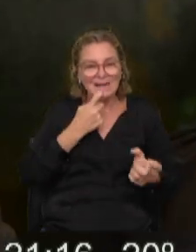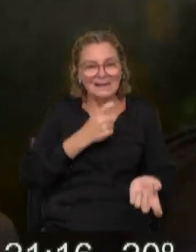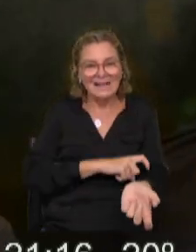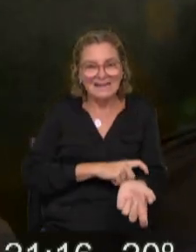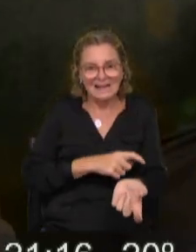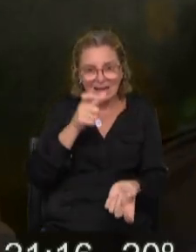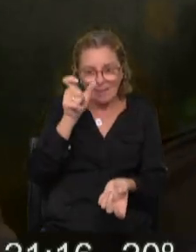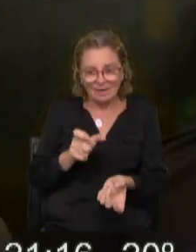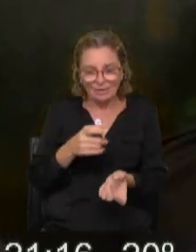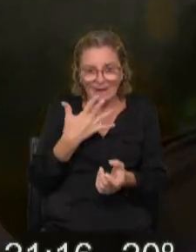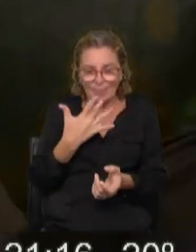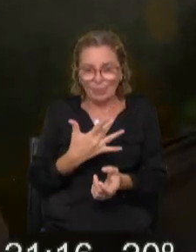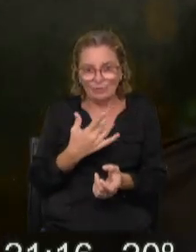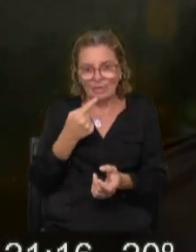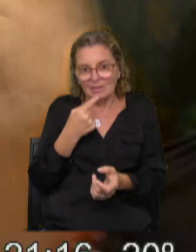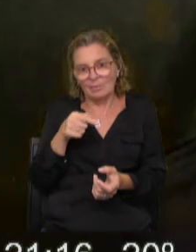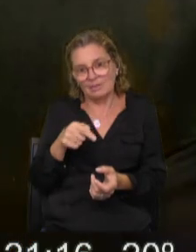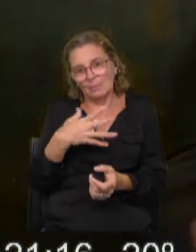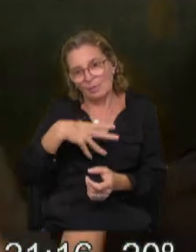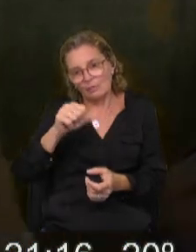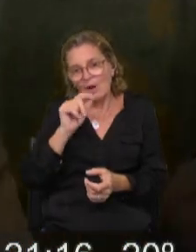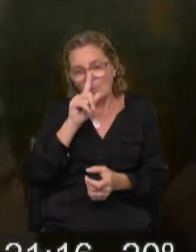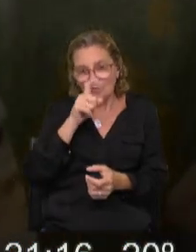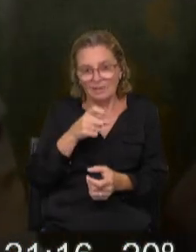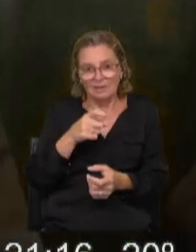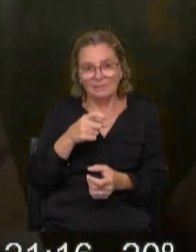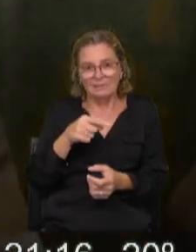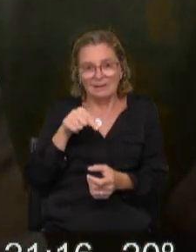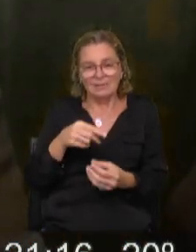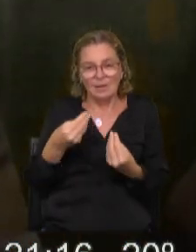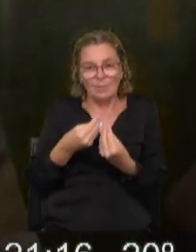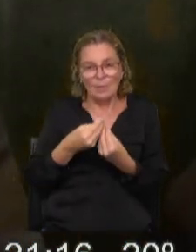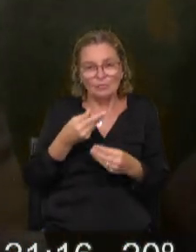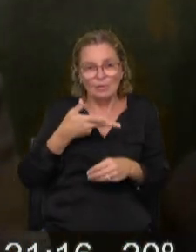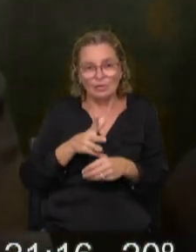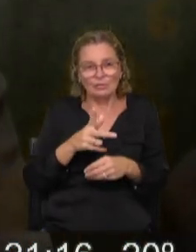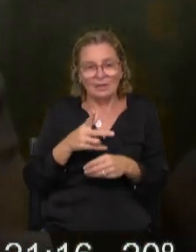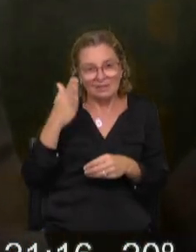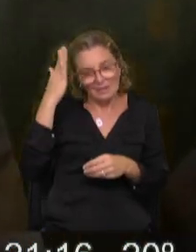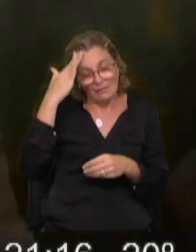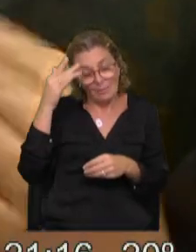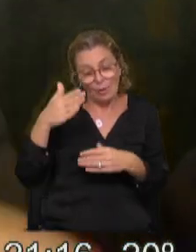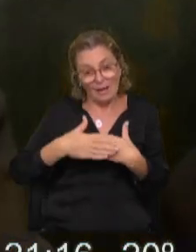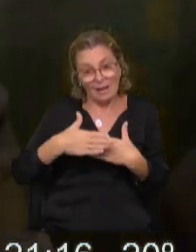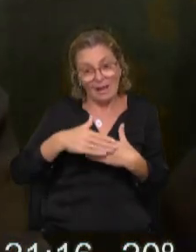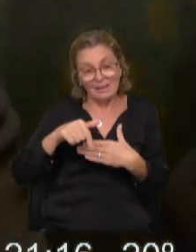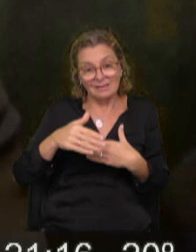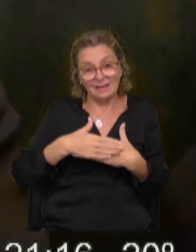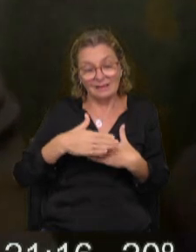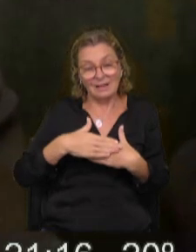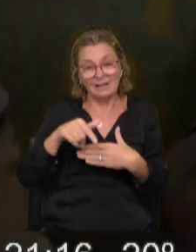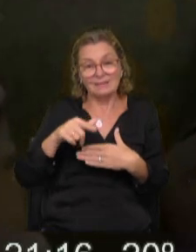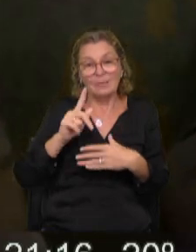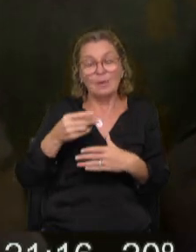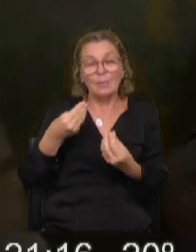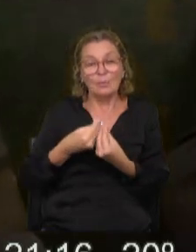gente, es hermoso. Y dijimos, bueno, esto tenemos que llevar a Montevideo, sabemos que hay muchos rochenses que andan por acá en la vuelta, y mucho público capitalino